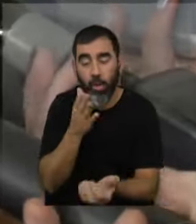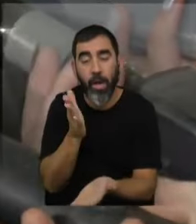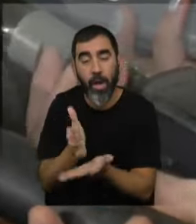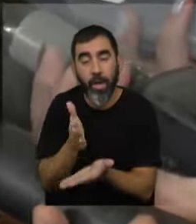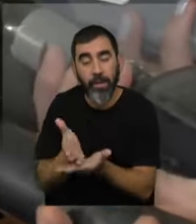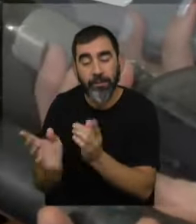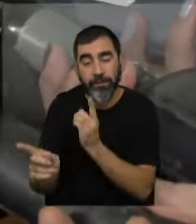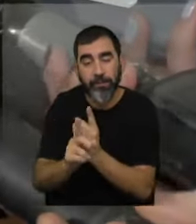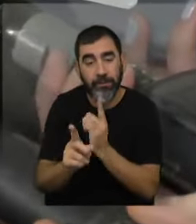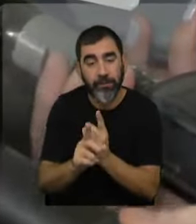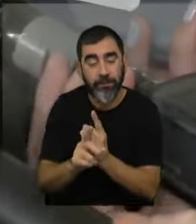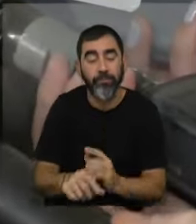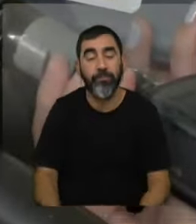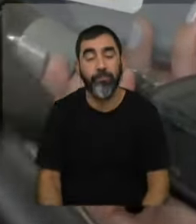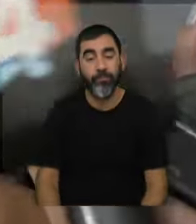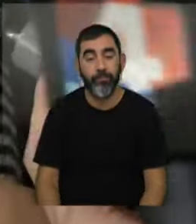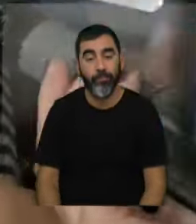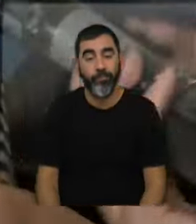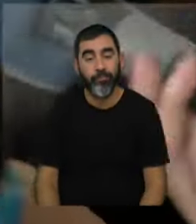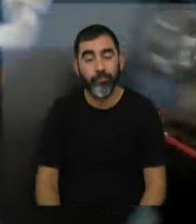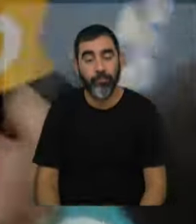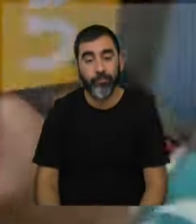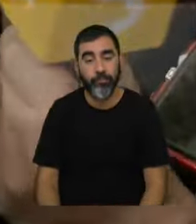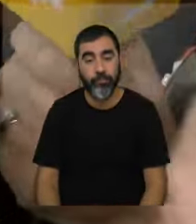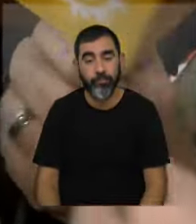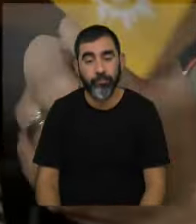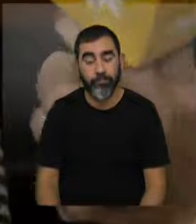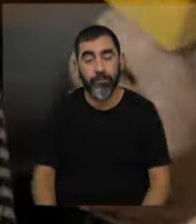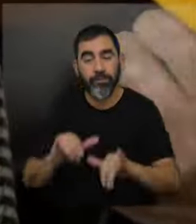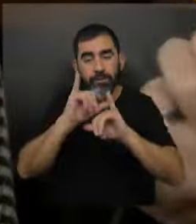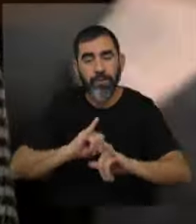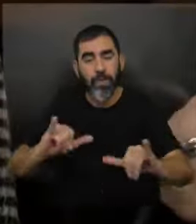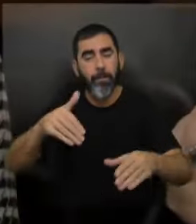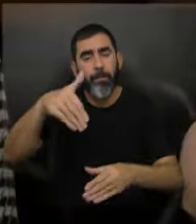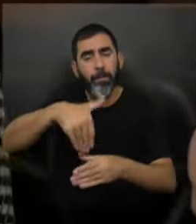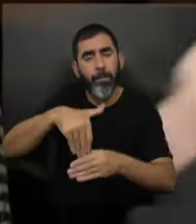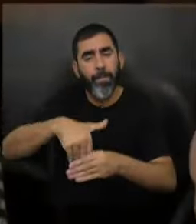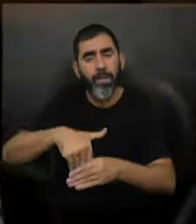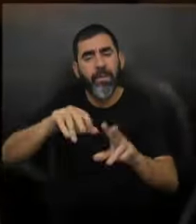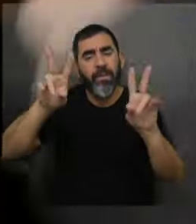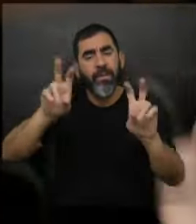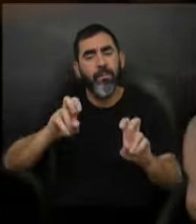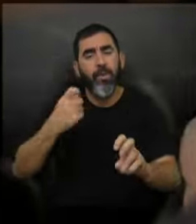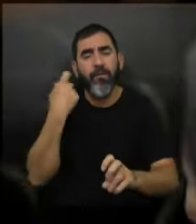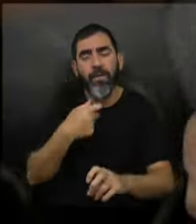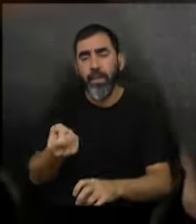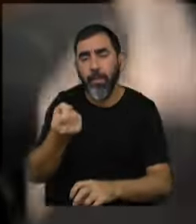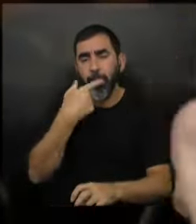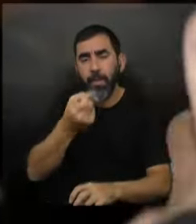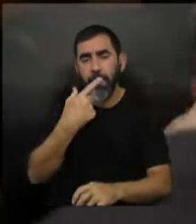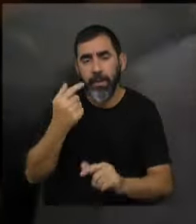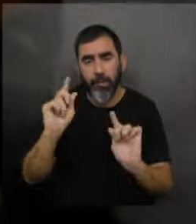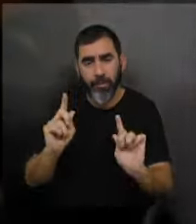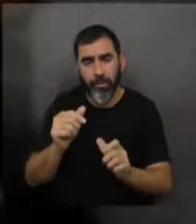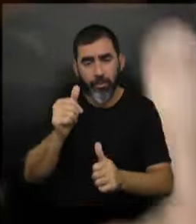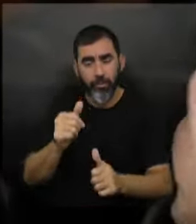están caminando hacia la cobertura Universal de salud ministra en la campaña electoral ingresó el tema de la falta de medicamentos s que es